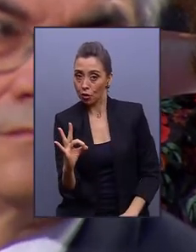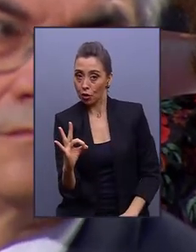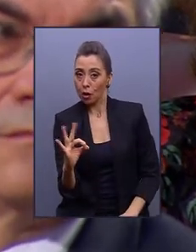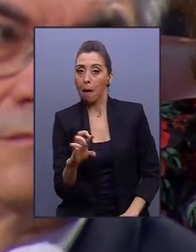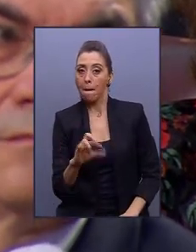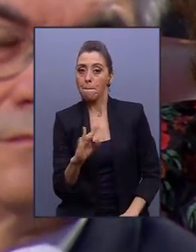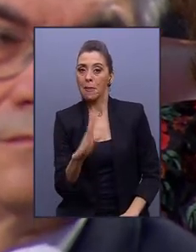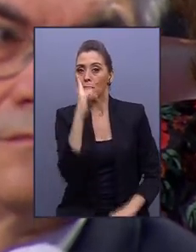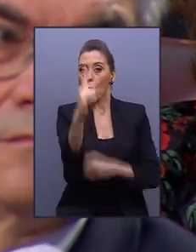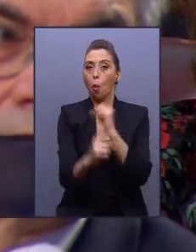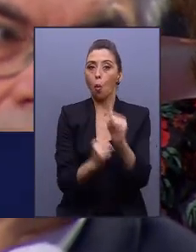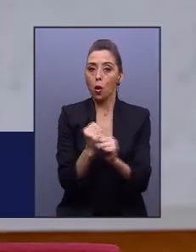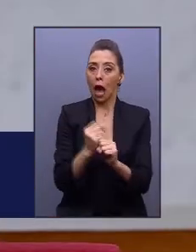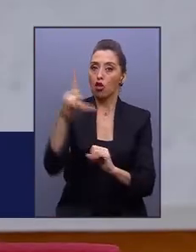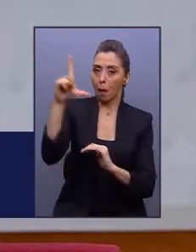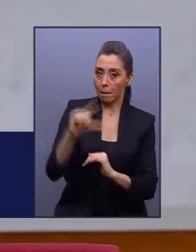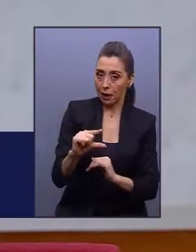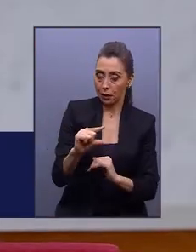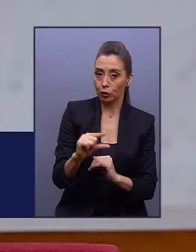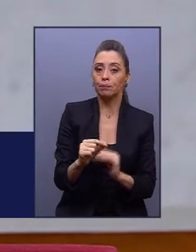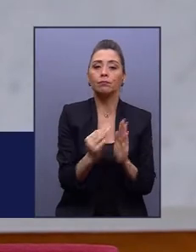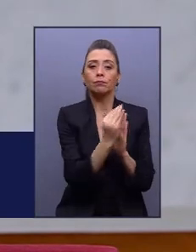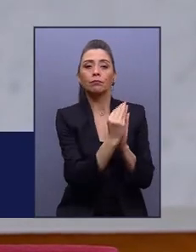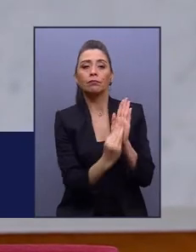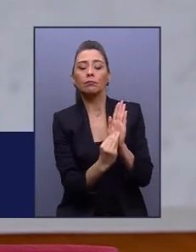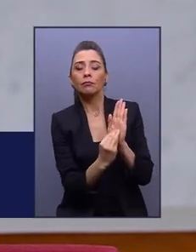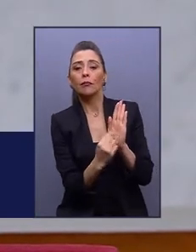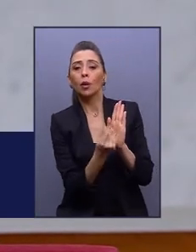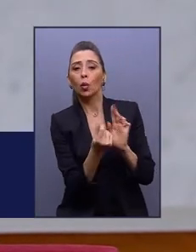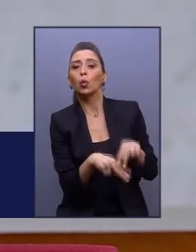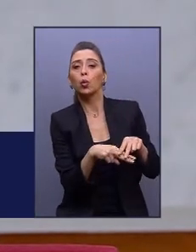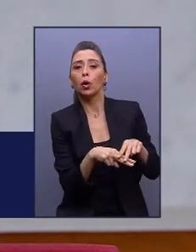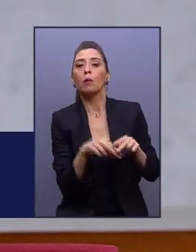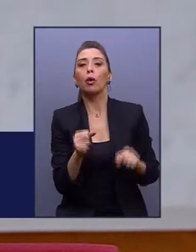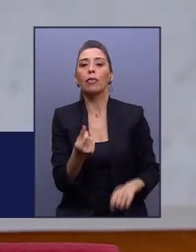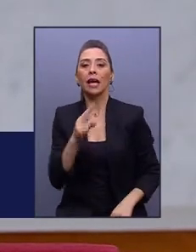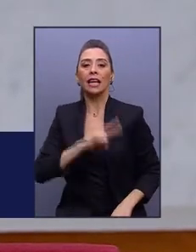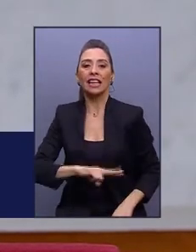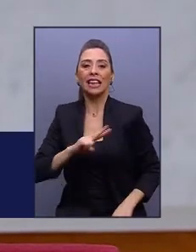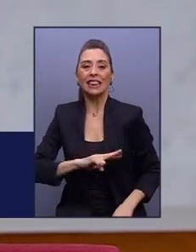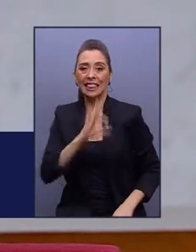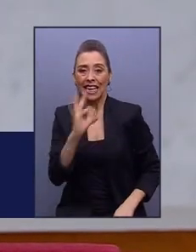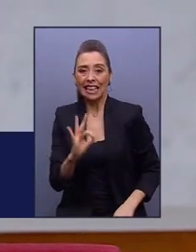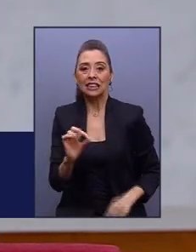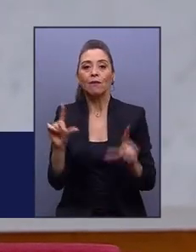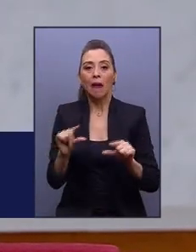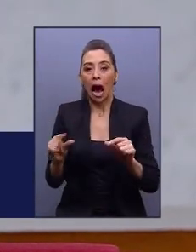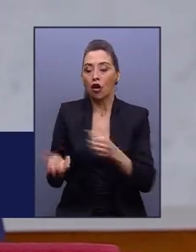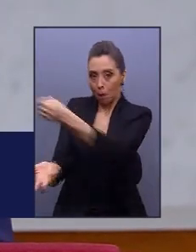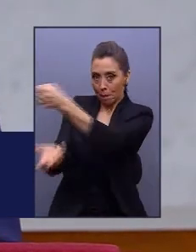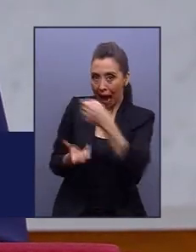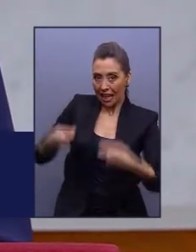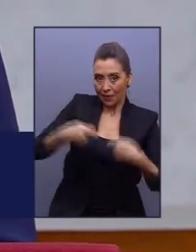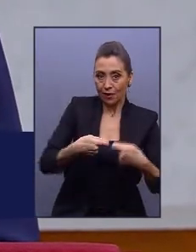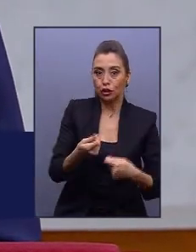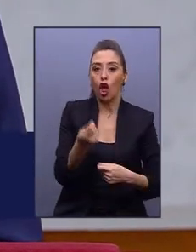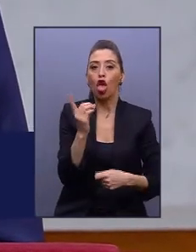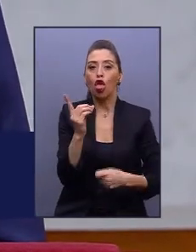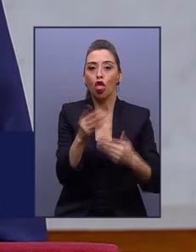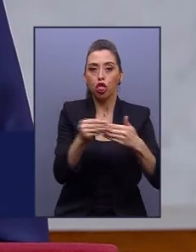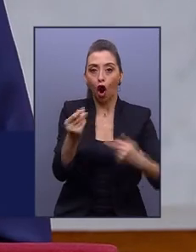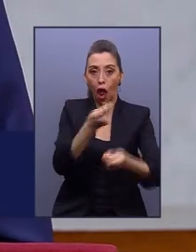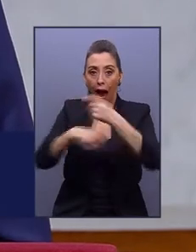0,25% del PIB por año. Nuestro marco, además, posibilita tasas de interés bajas pro inversión y que permiten un tipo de cambio